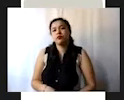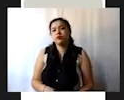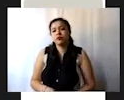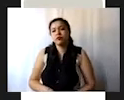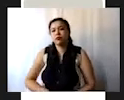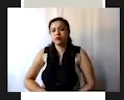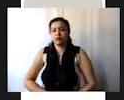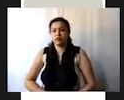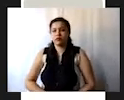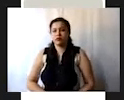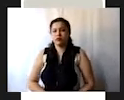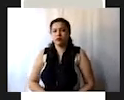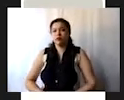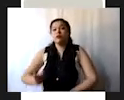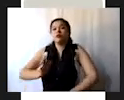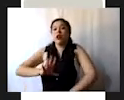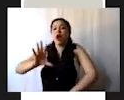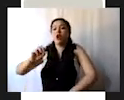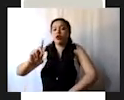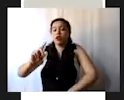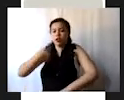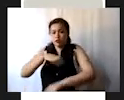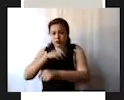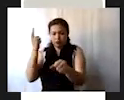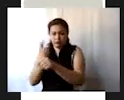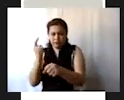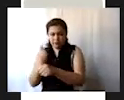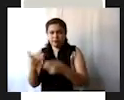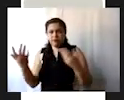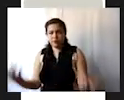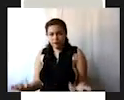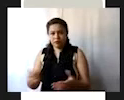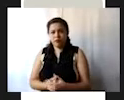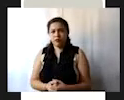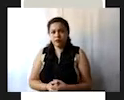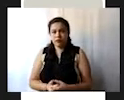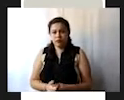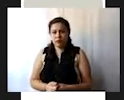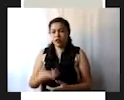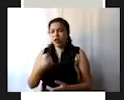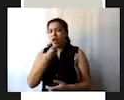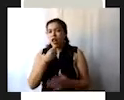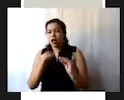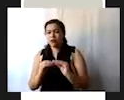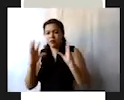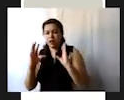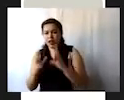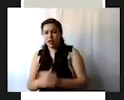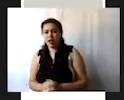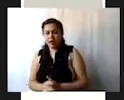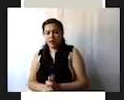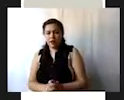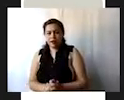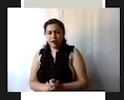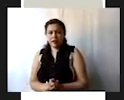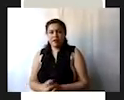una vez que identifiqué los ODS que me son prioritarios, ay, por ahí hay un microfonito